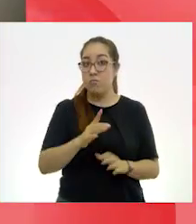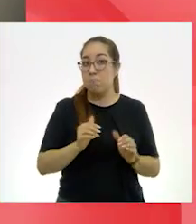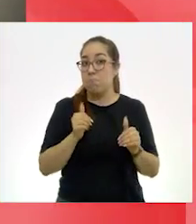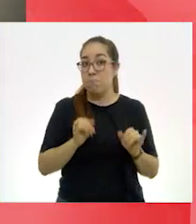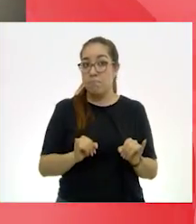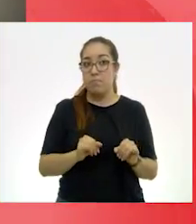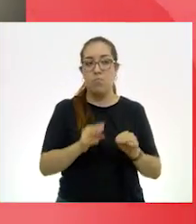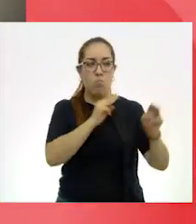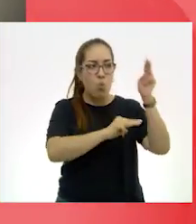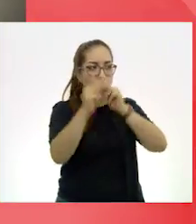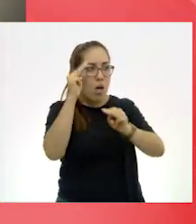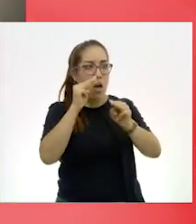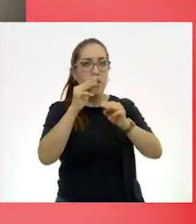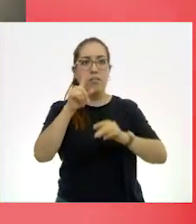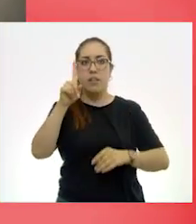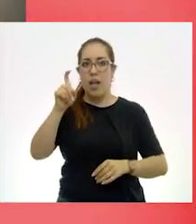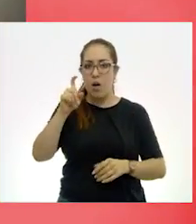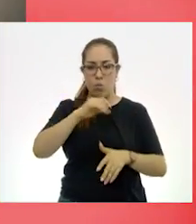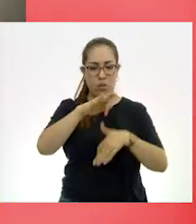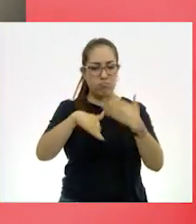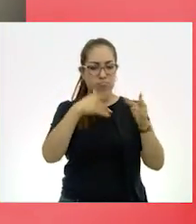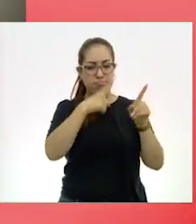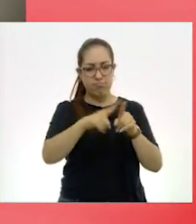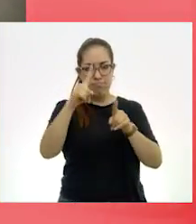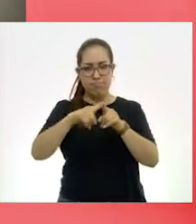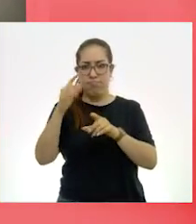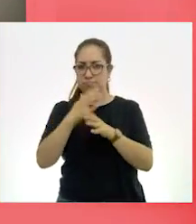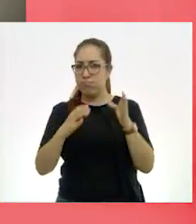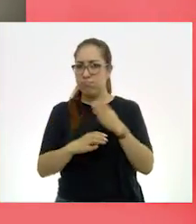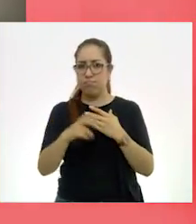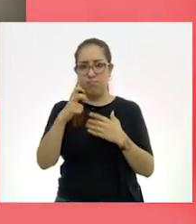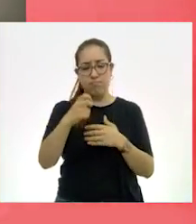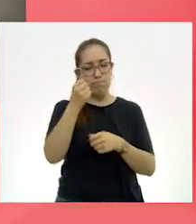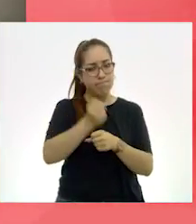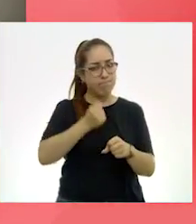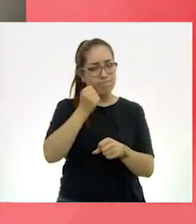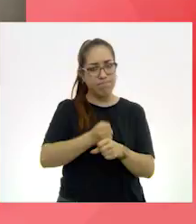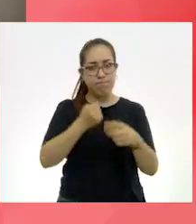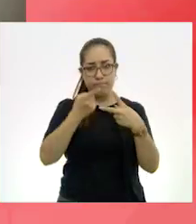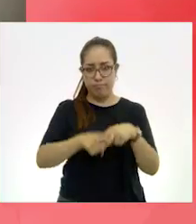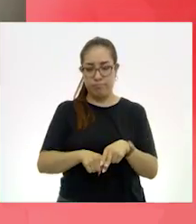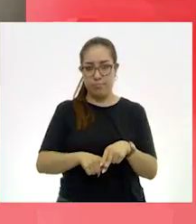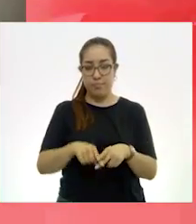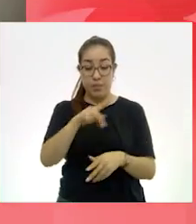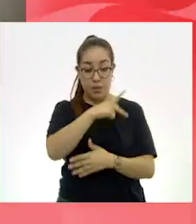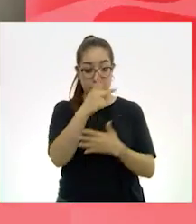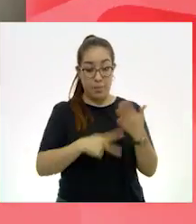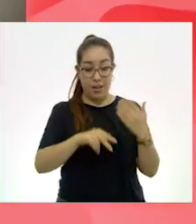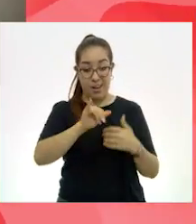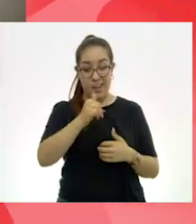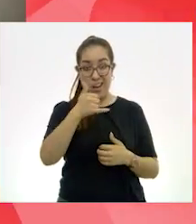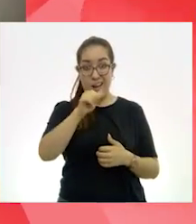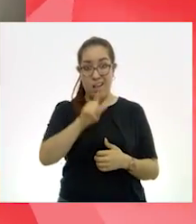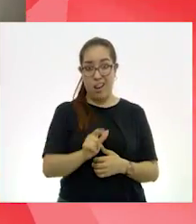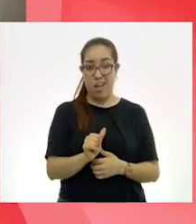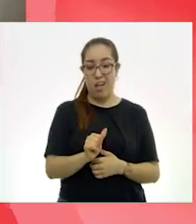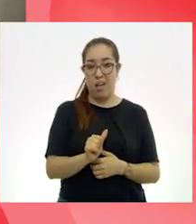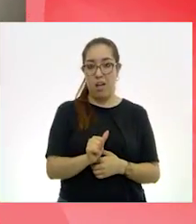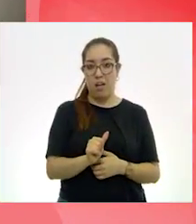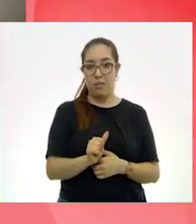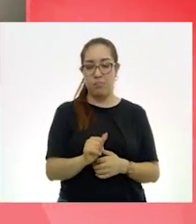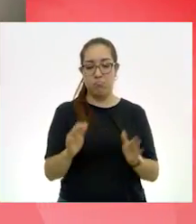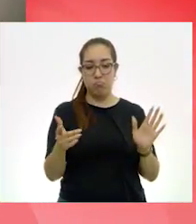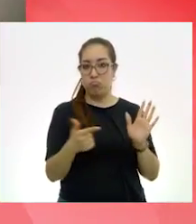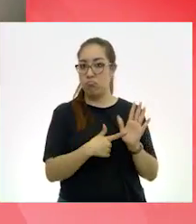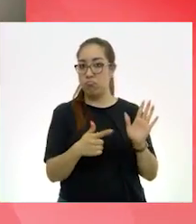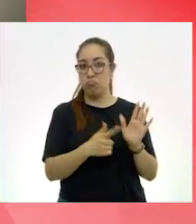el agua. Y fue una experiencia práctica. El Plan de Ayala no se mueve en casi toda